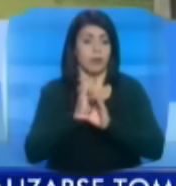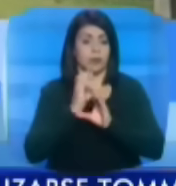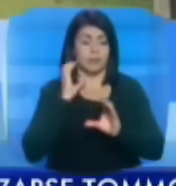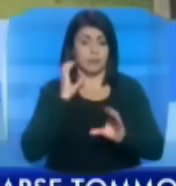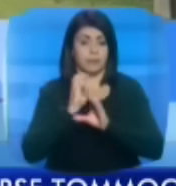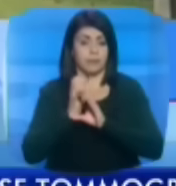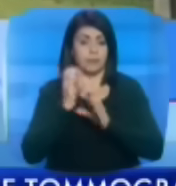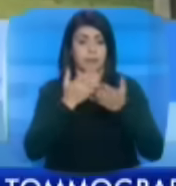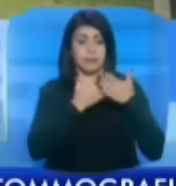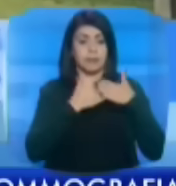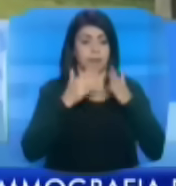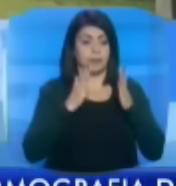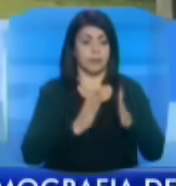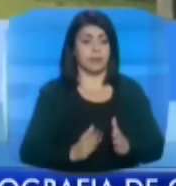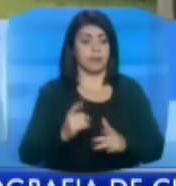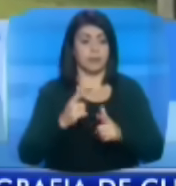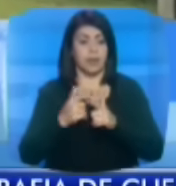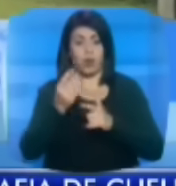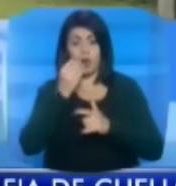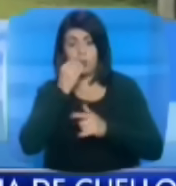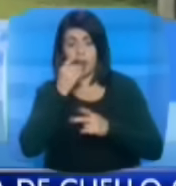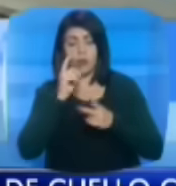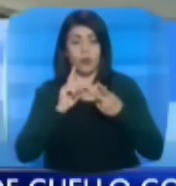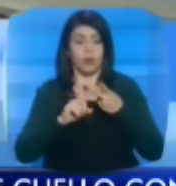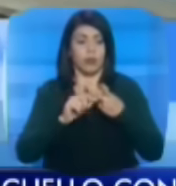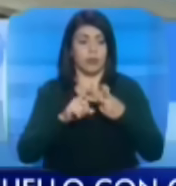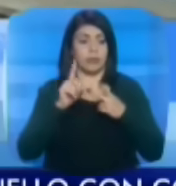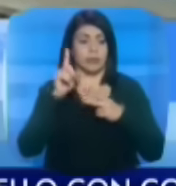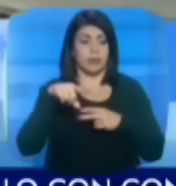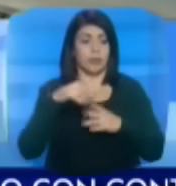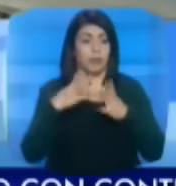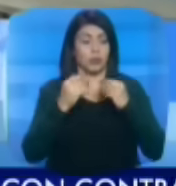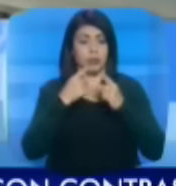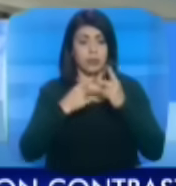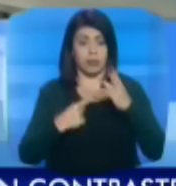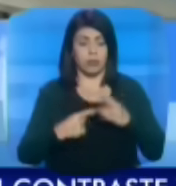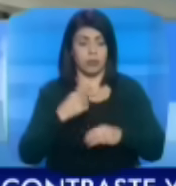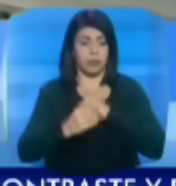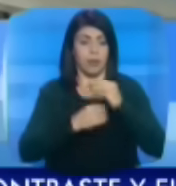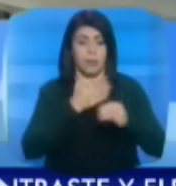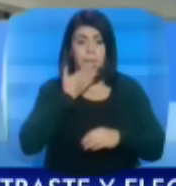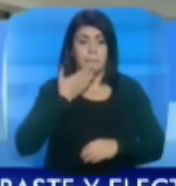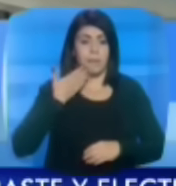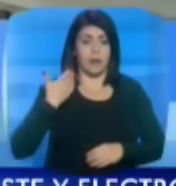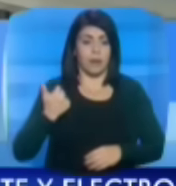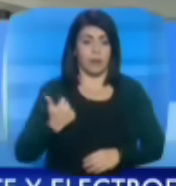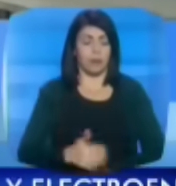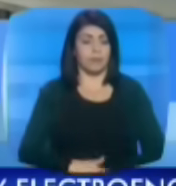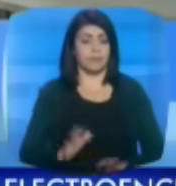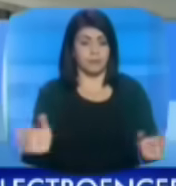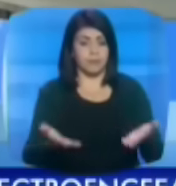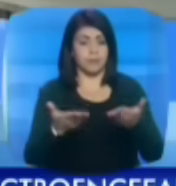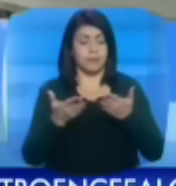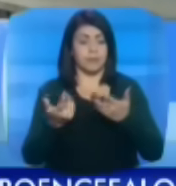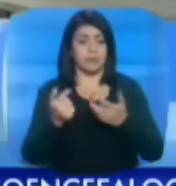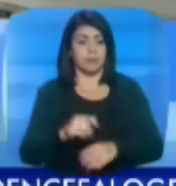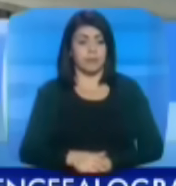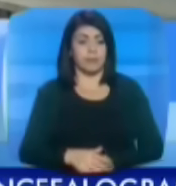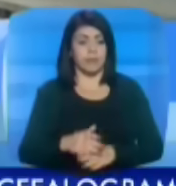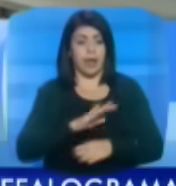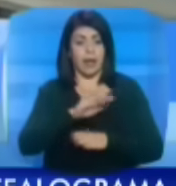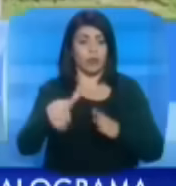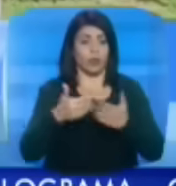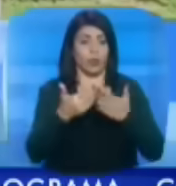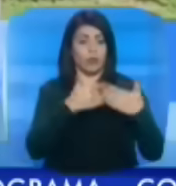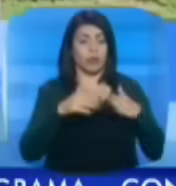transportista hacia el estudiante, tema de los comedores y también muchas cosas para mejorar e impulsar la